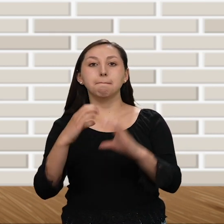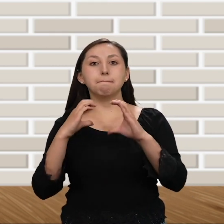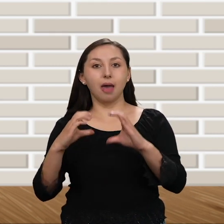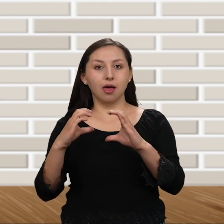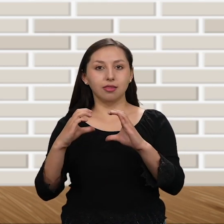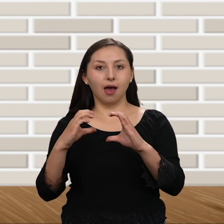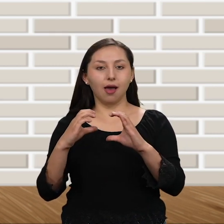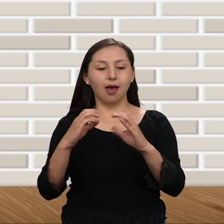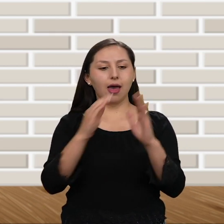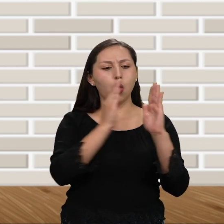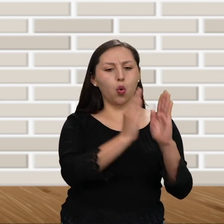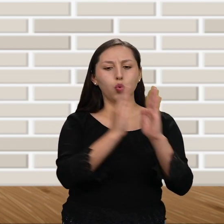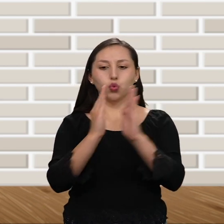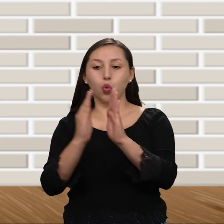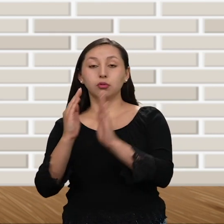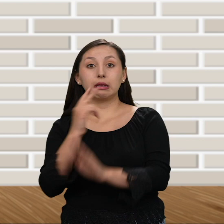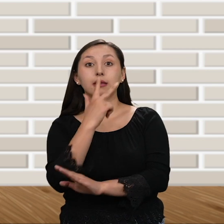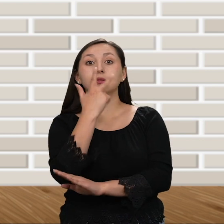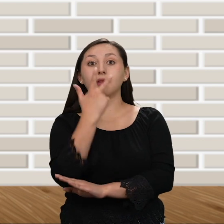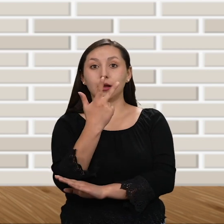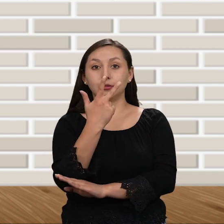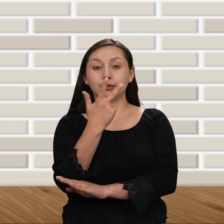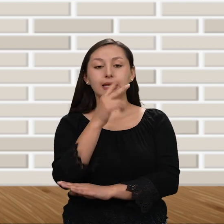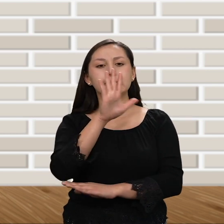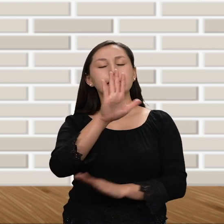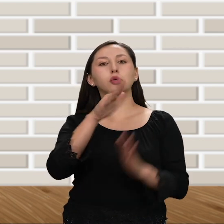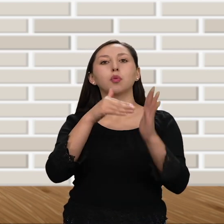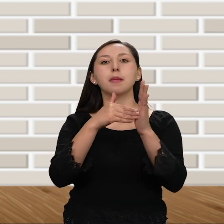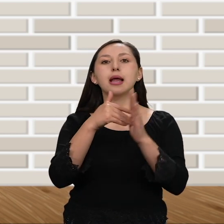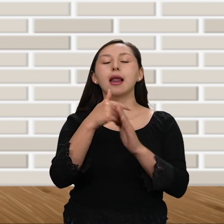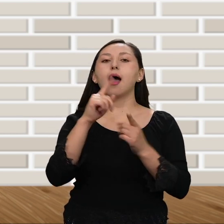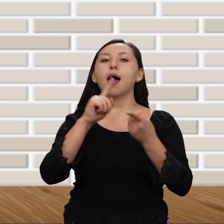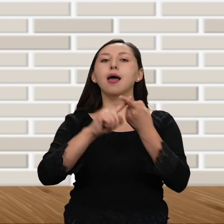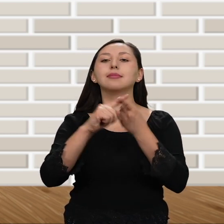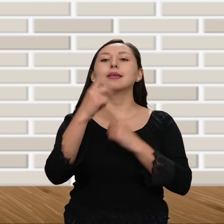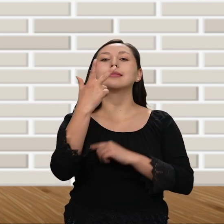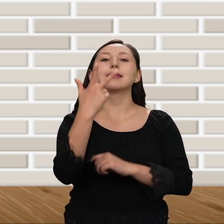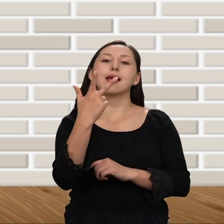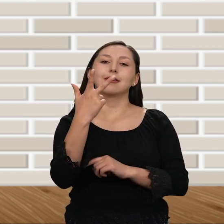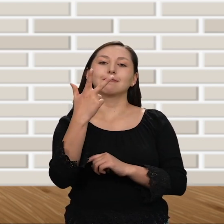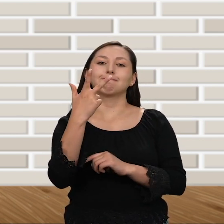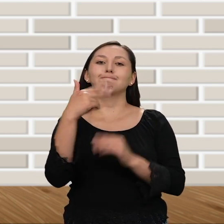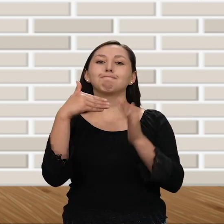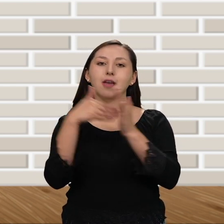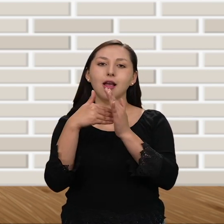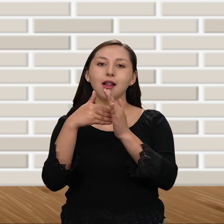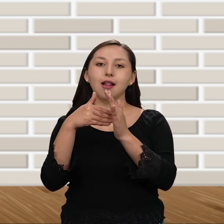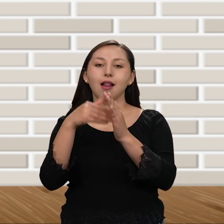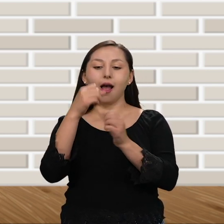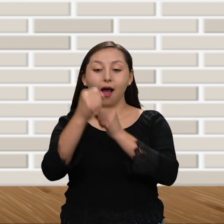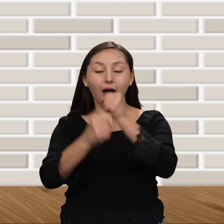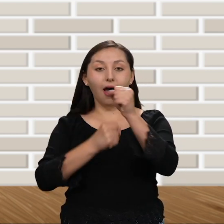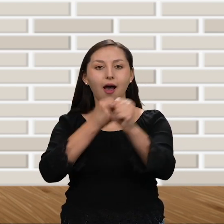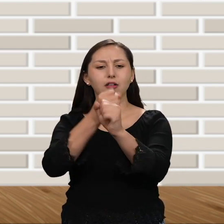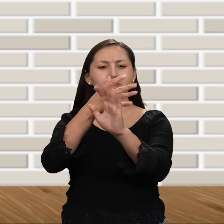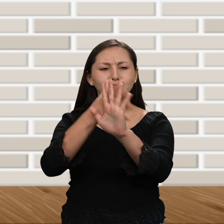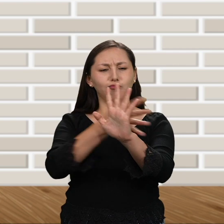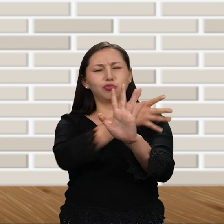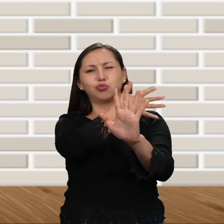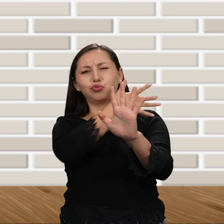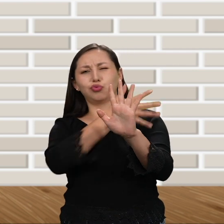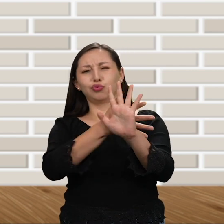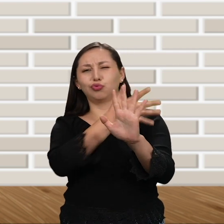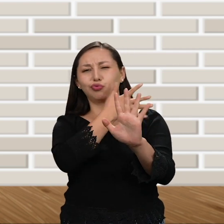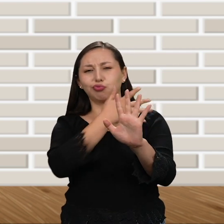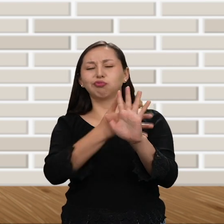Edad de Piedra, comprendido entre el año 5000 y 3000 antes de nuestra era. En este periodo se perfeccionan